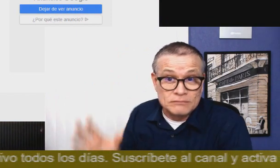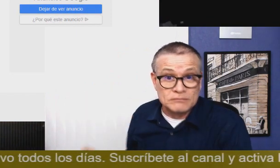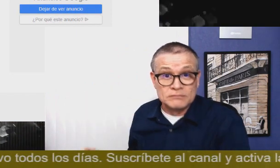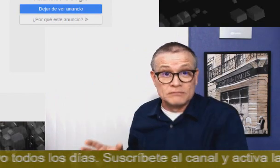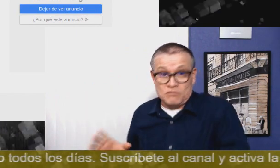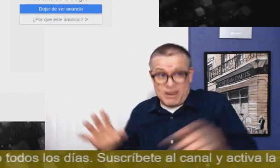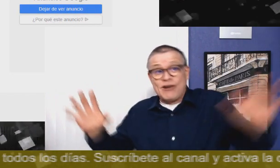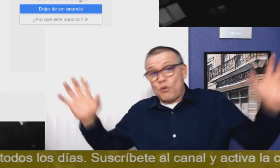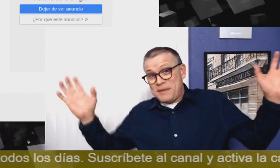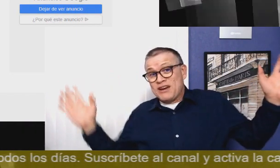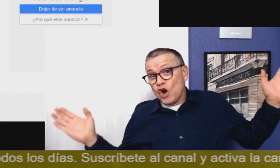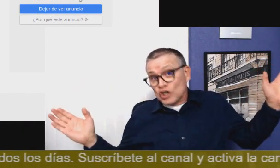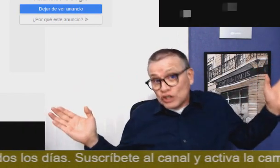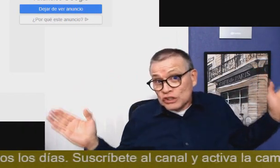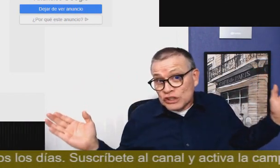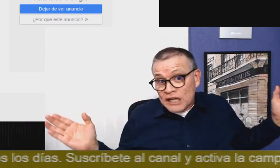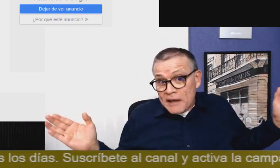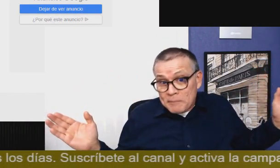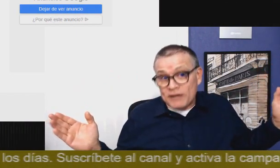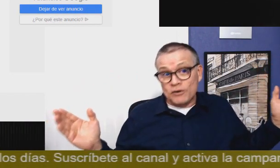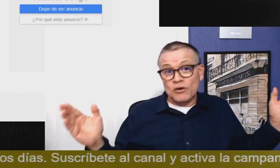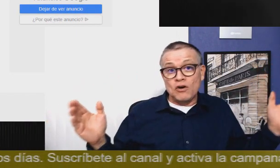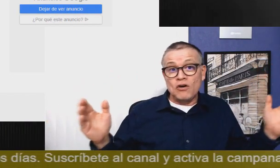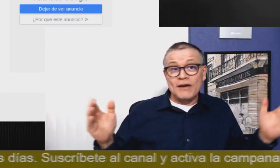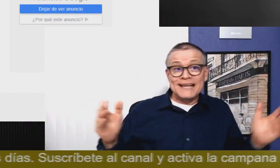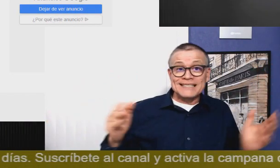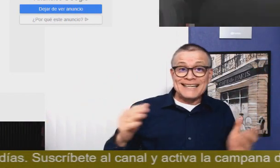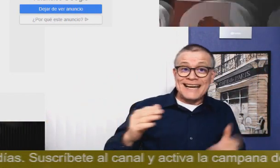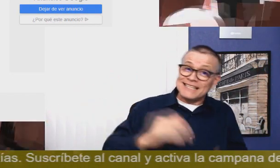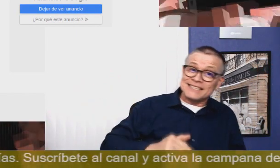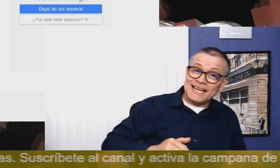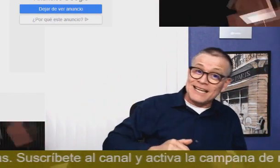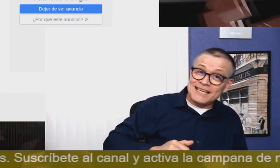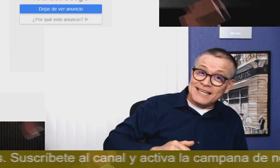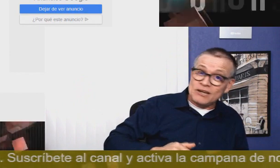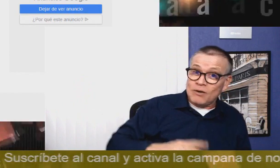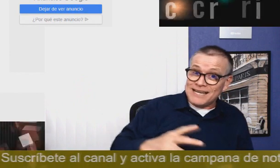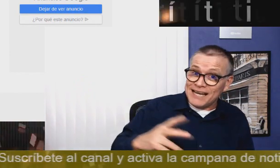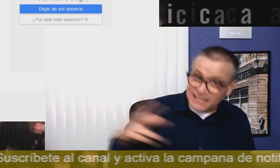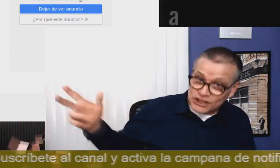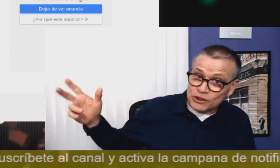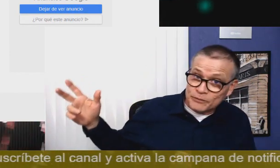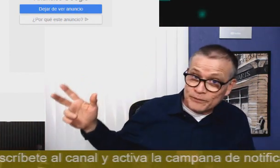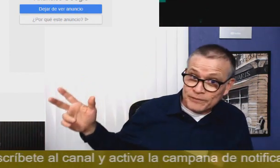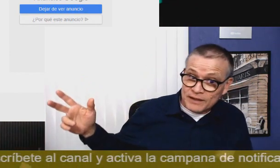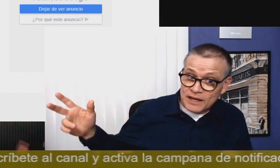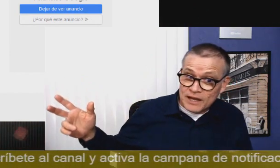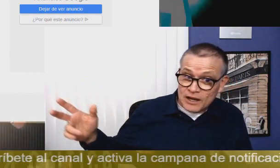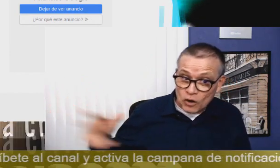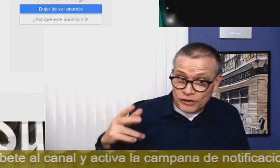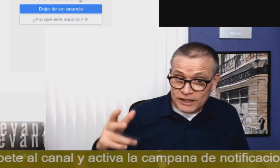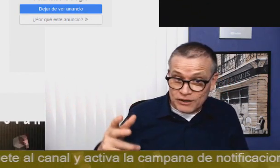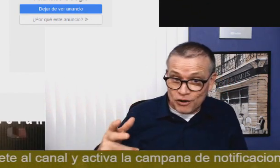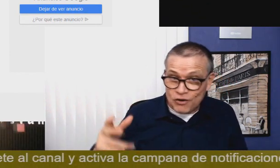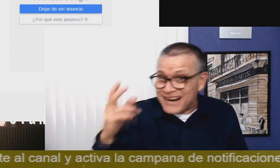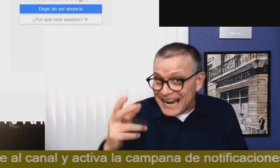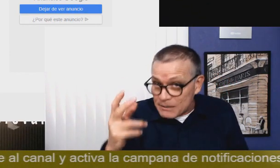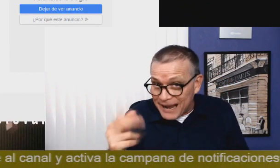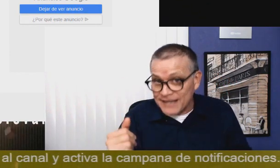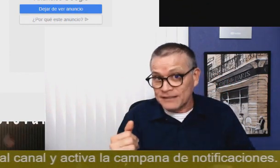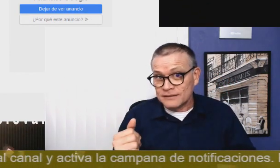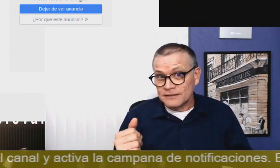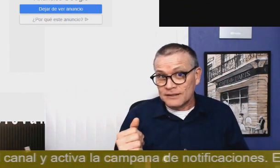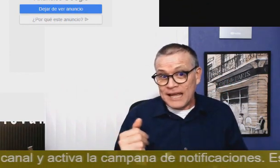Bueno, a lo mejor, ¿no? Pero no es que Aristegui lo haya dicho. Lo dijo